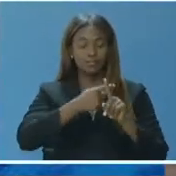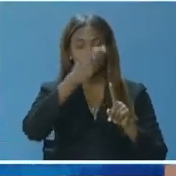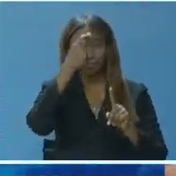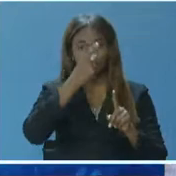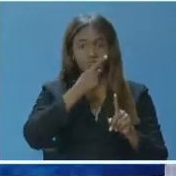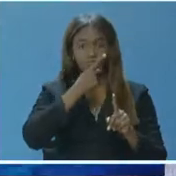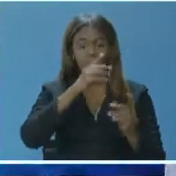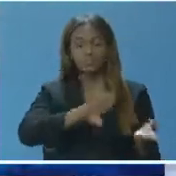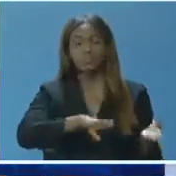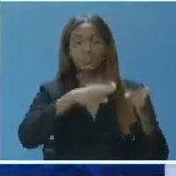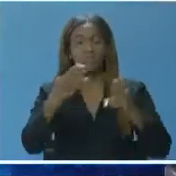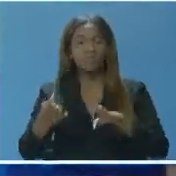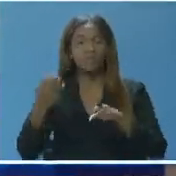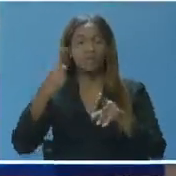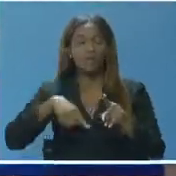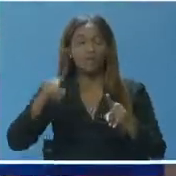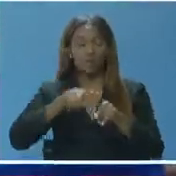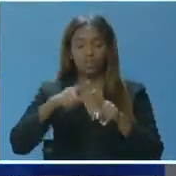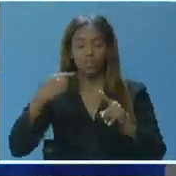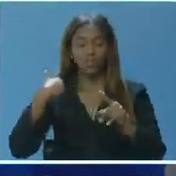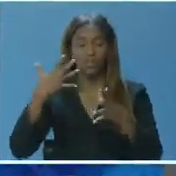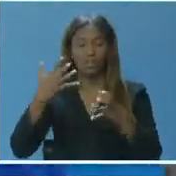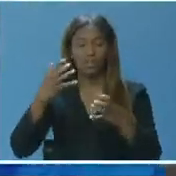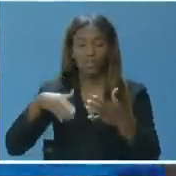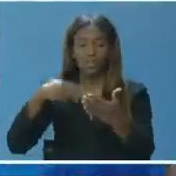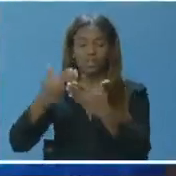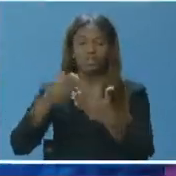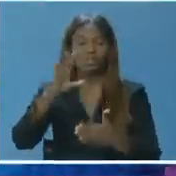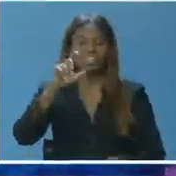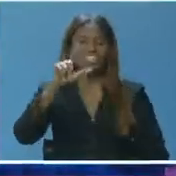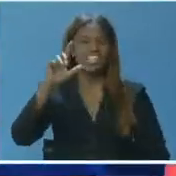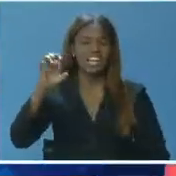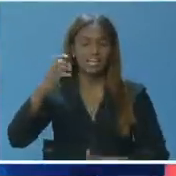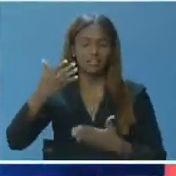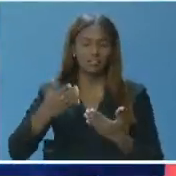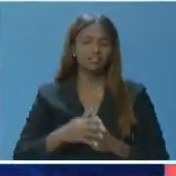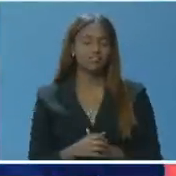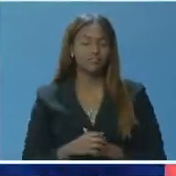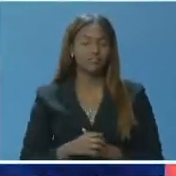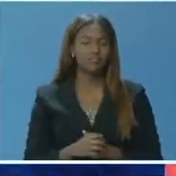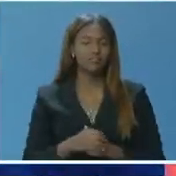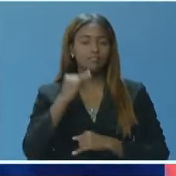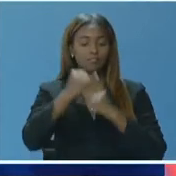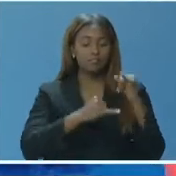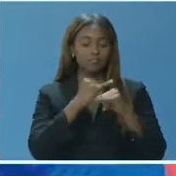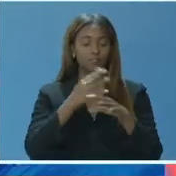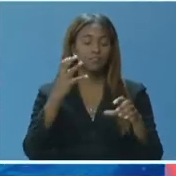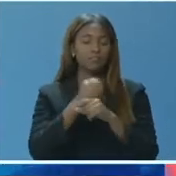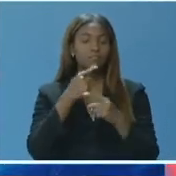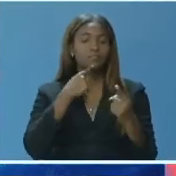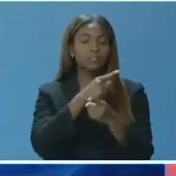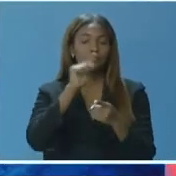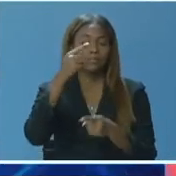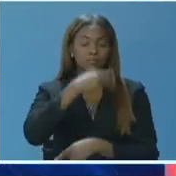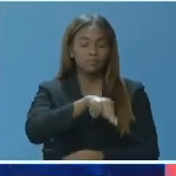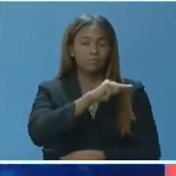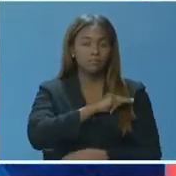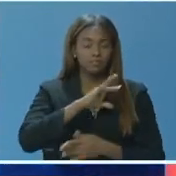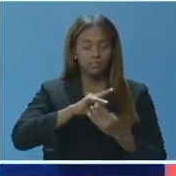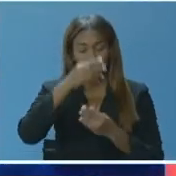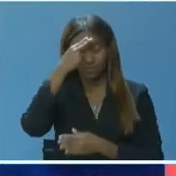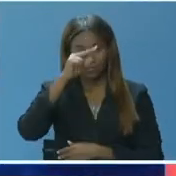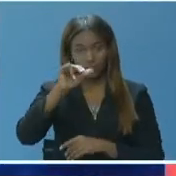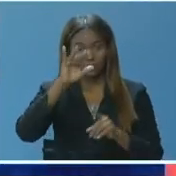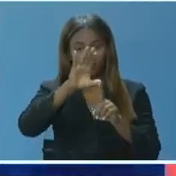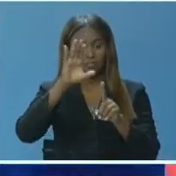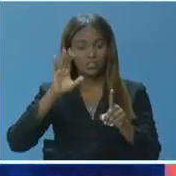muere al cruzar la abrupta frontera norte de Chile. En las internacionales, primer ministro de Haití destituye